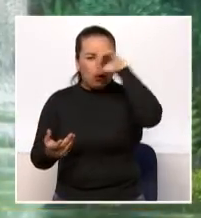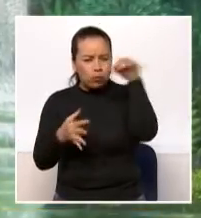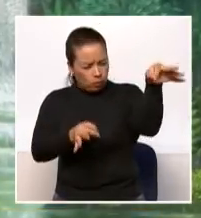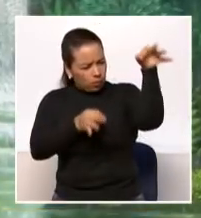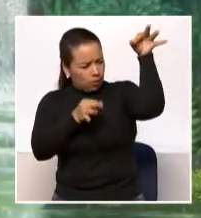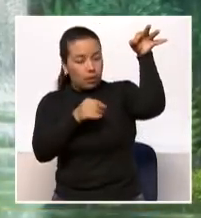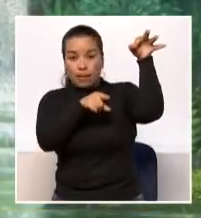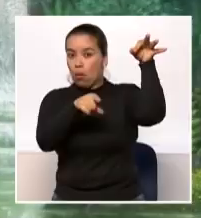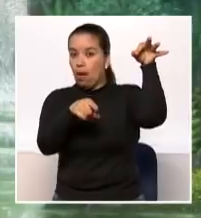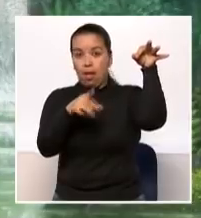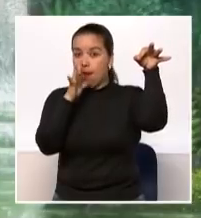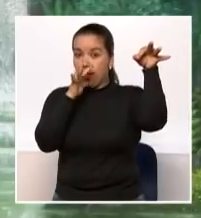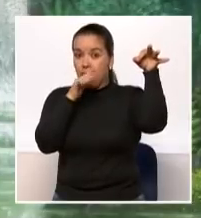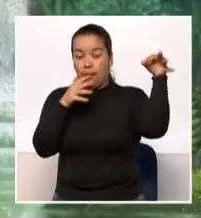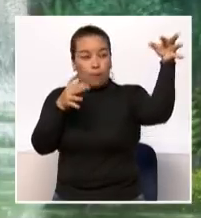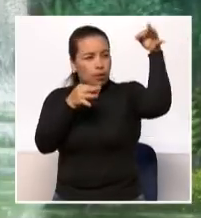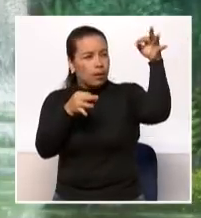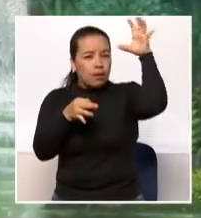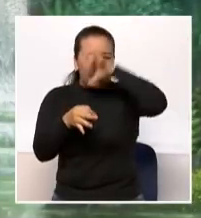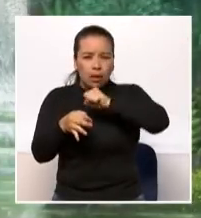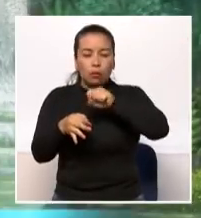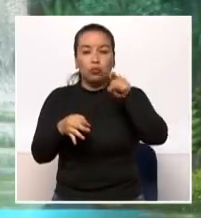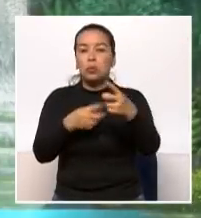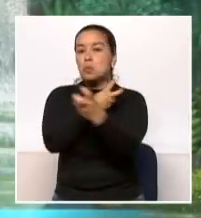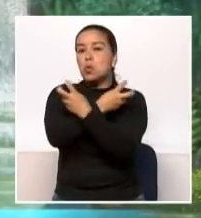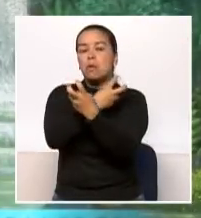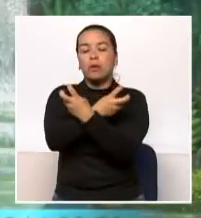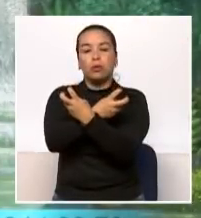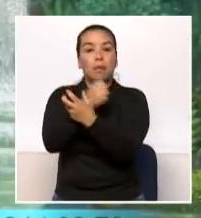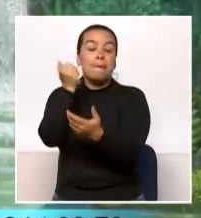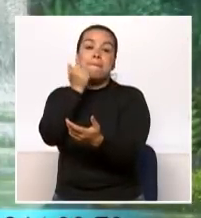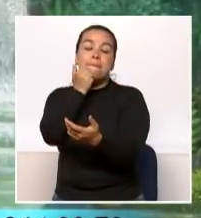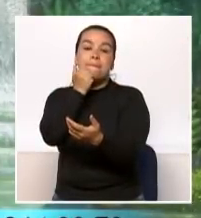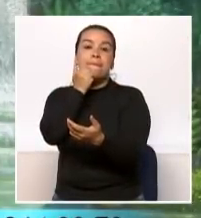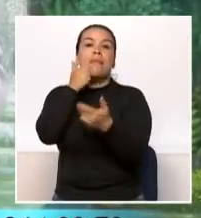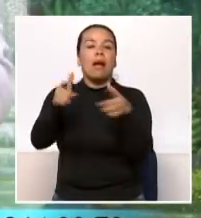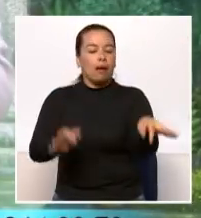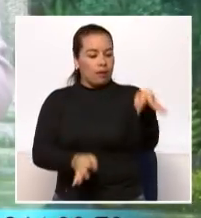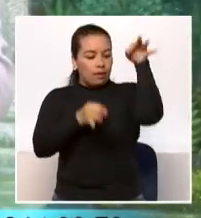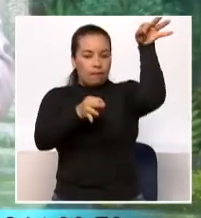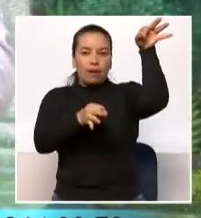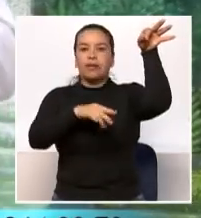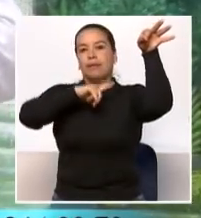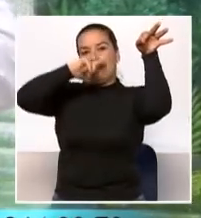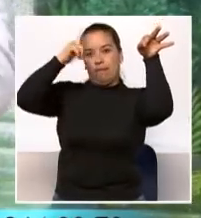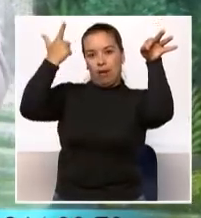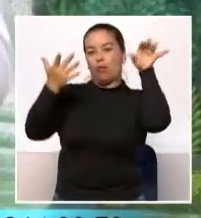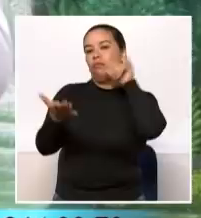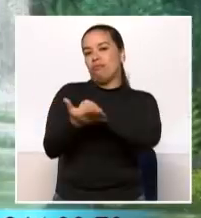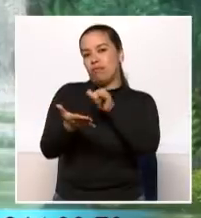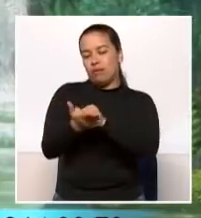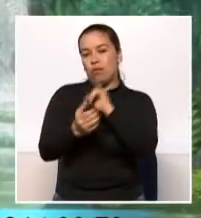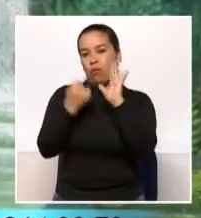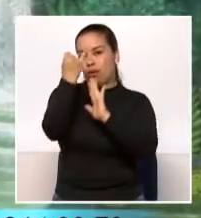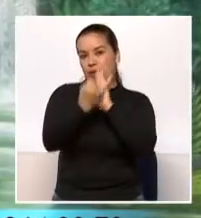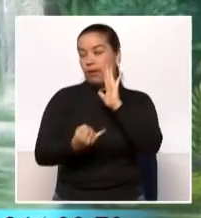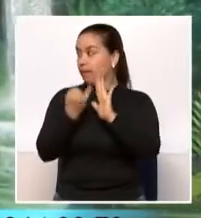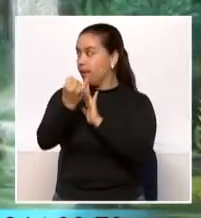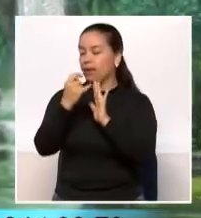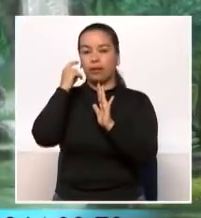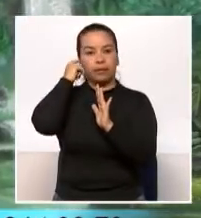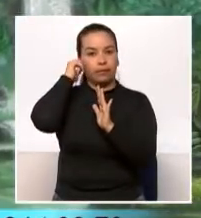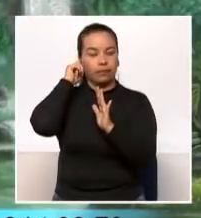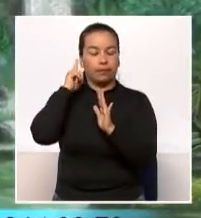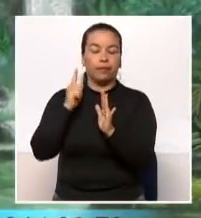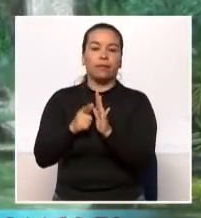rayos no atraviesan porque la densidad es muy dura, como en el hueso, se queda y en la placa lo que se ve es blanco. Forma la imagen. Eso, pero es un rayo